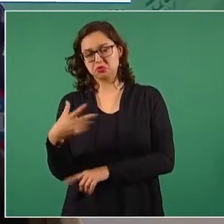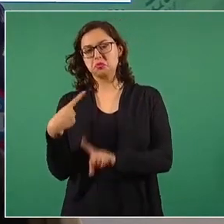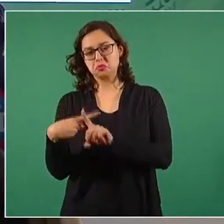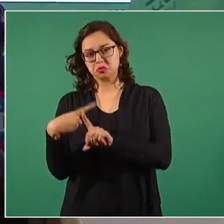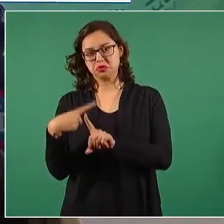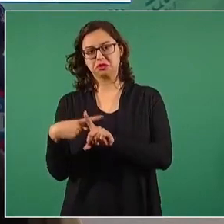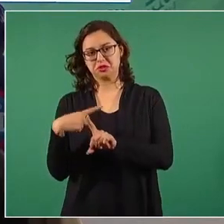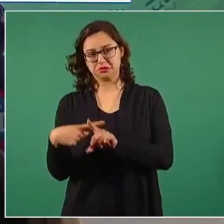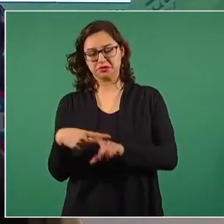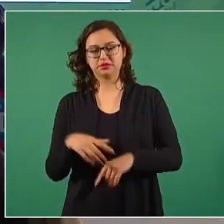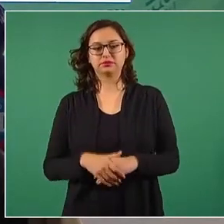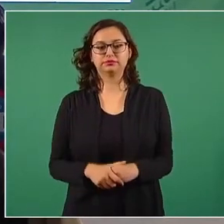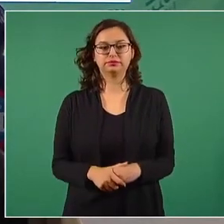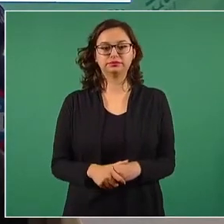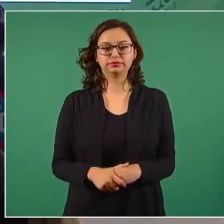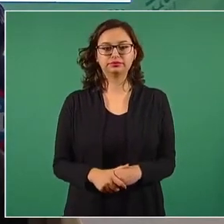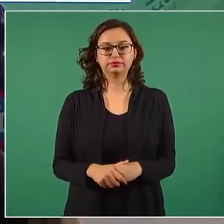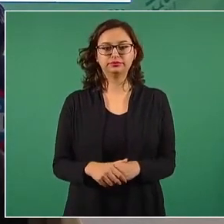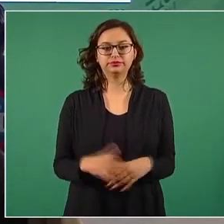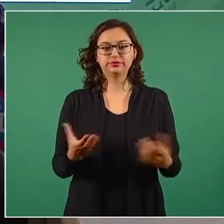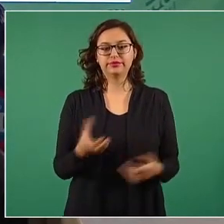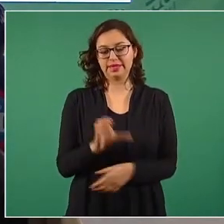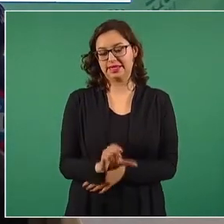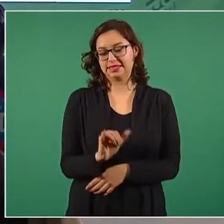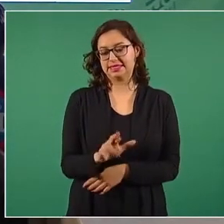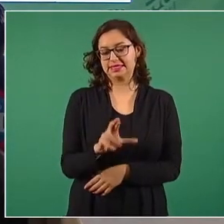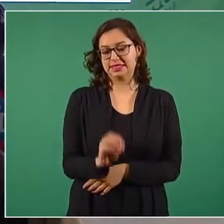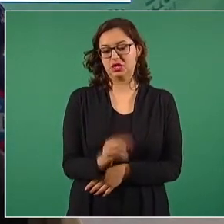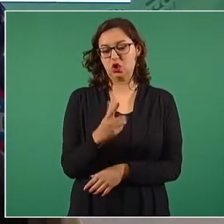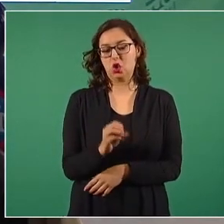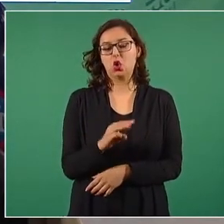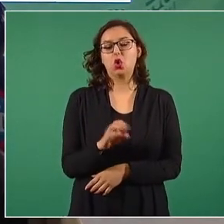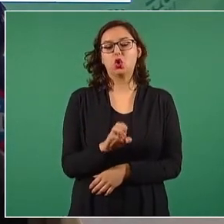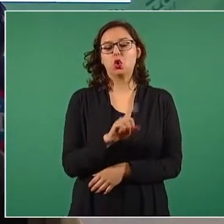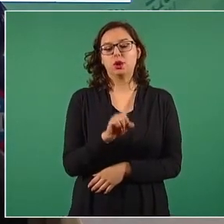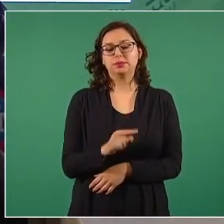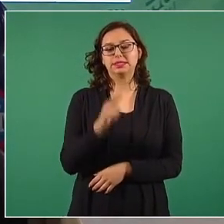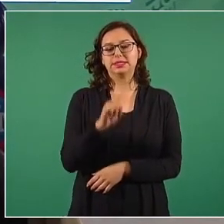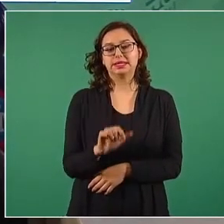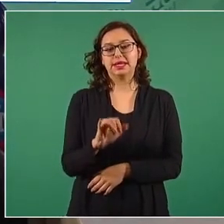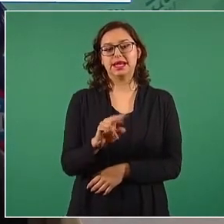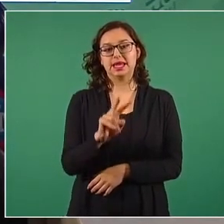favor. Ciro Gómez, Ley.